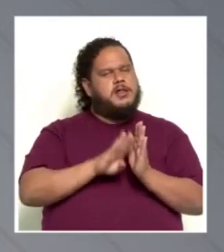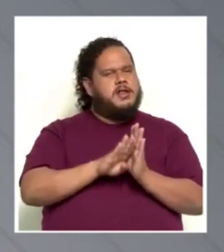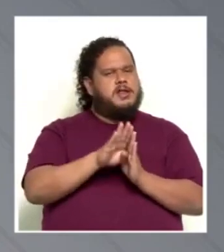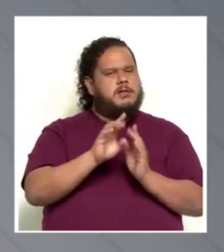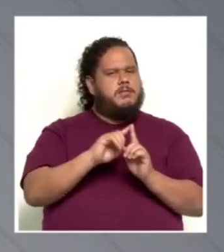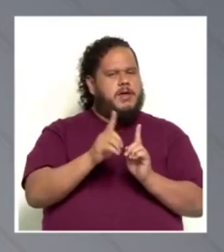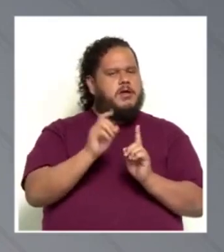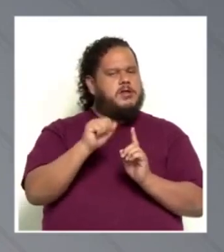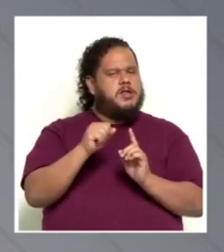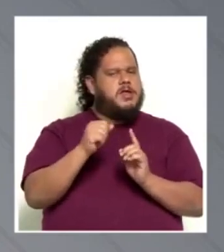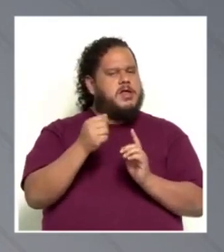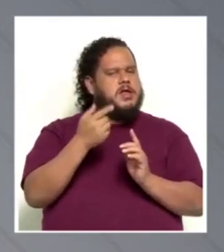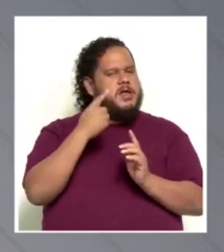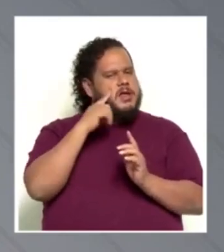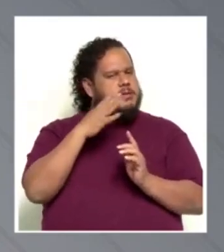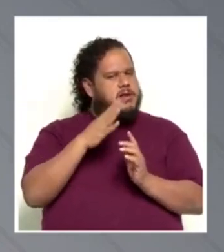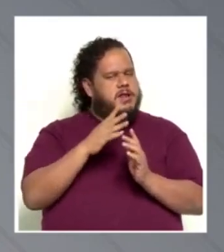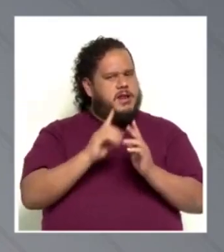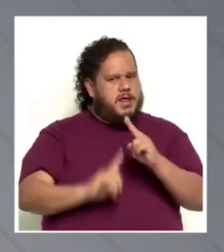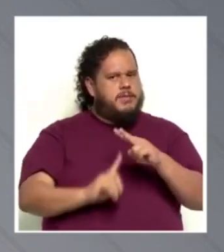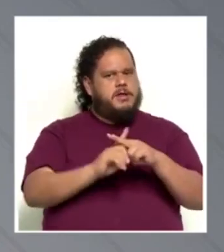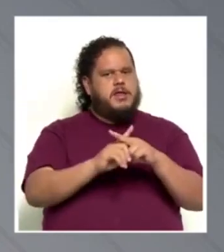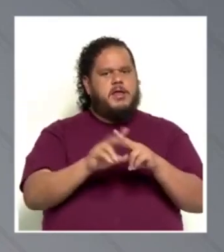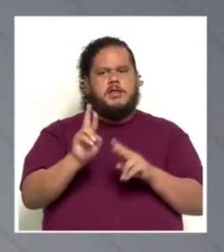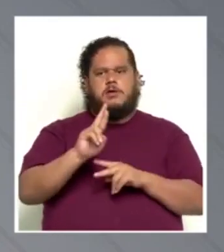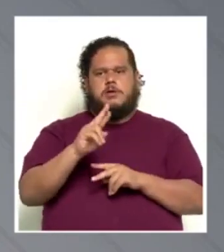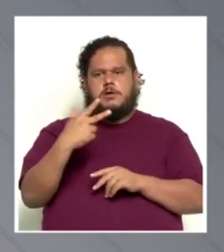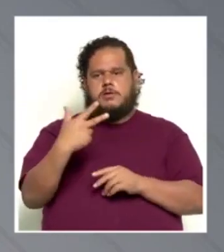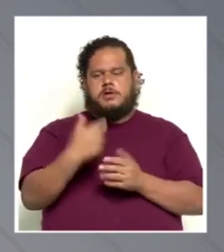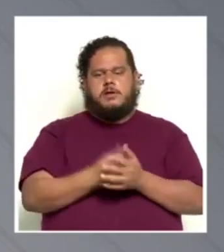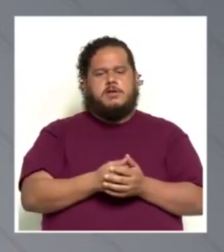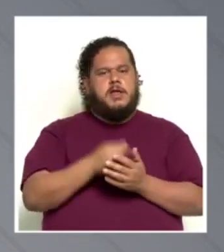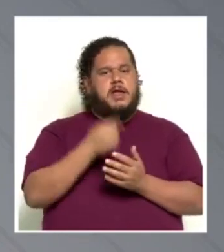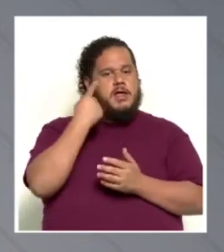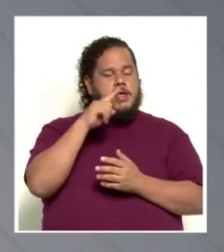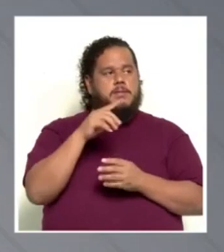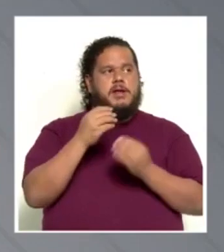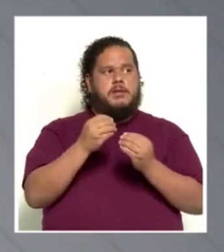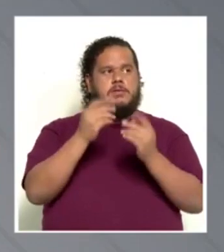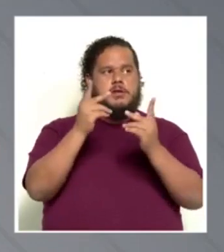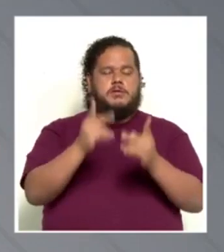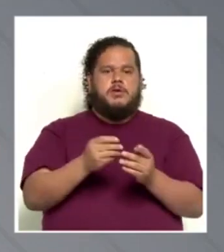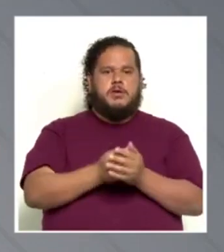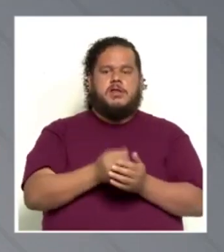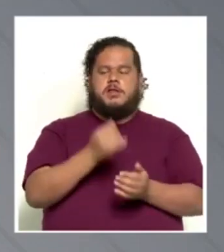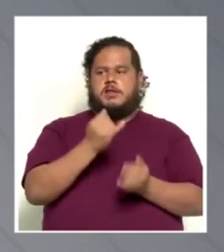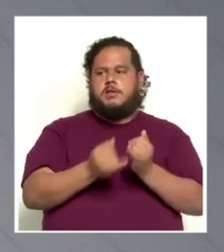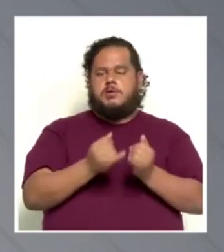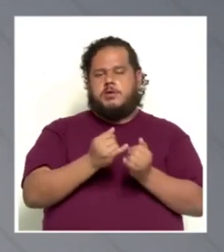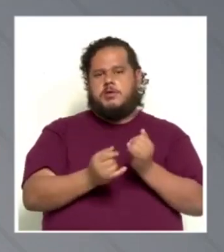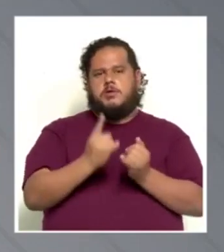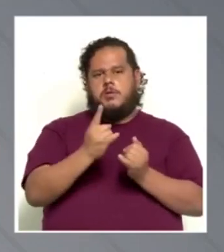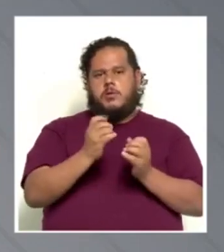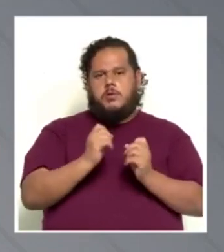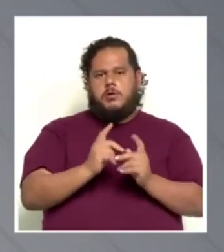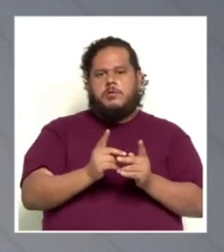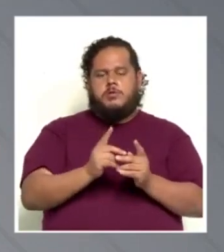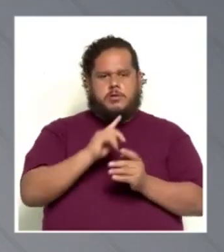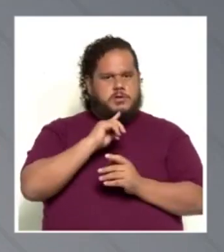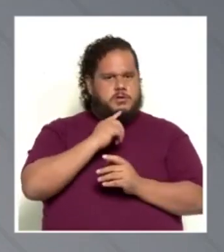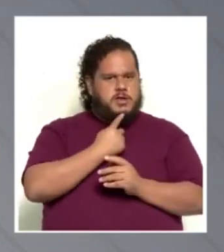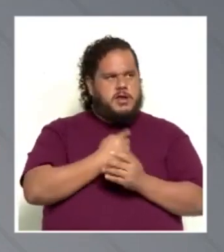pero sí por lo menos la aparición emergente de Rodrigo Chávez, que para mucha gente terminó siendo como una opción